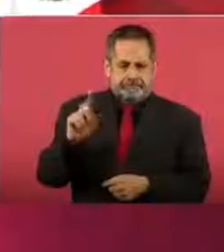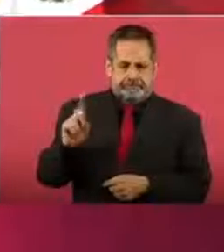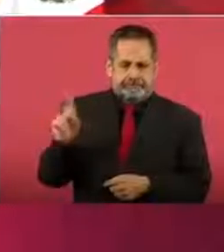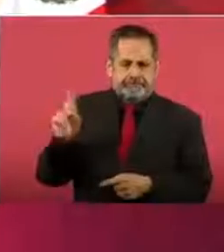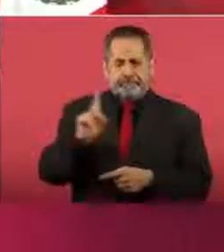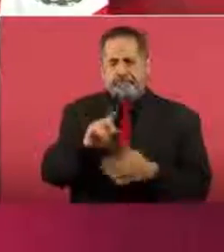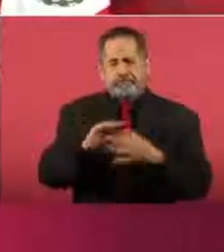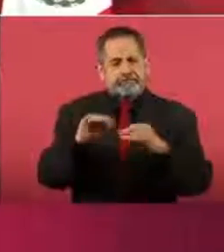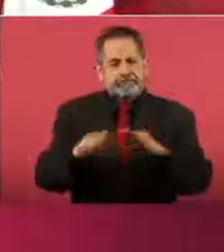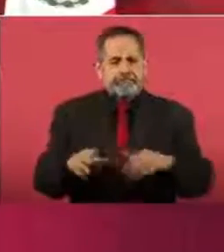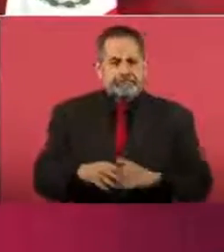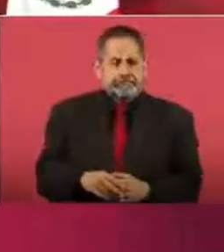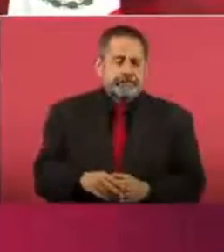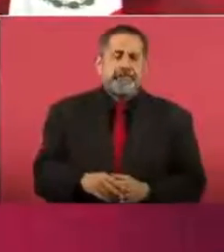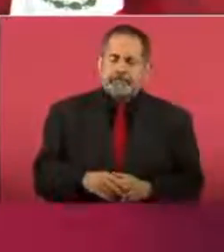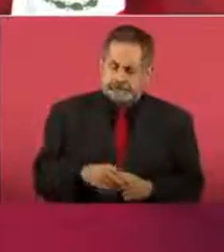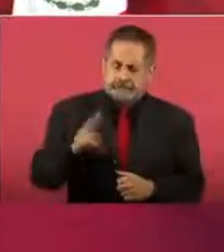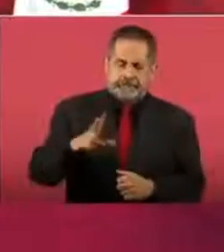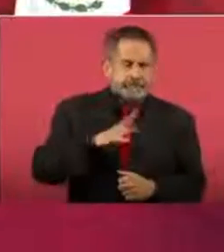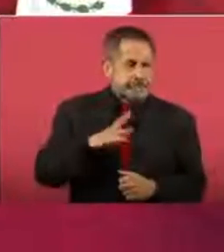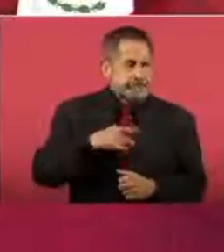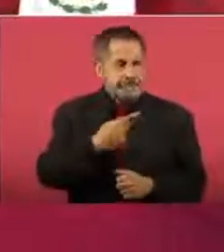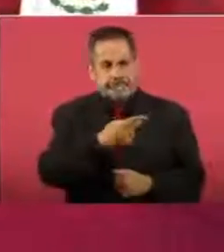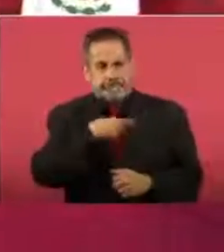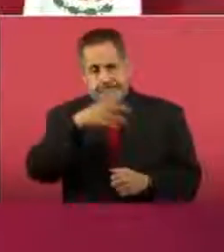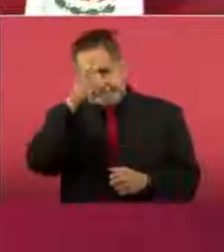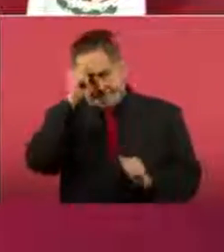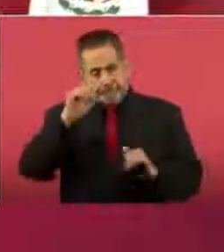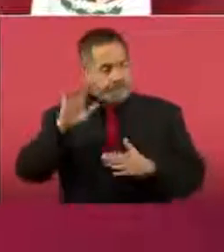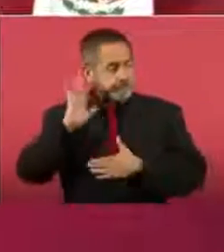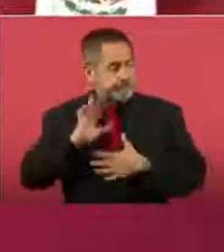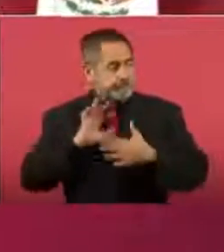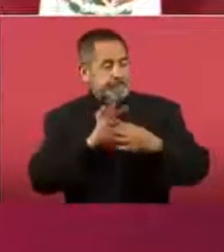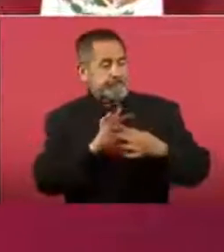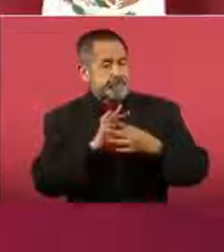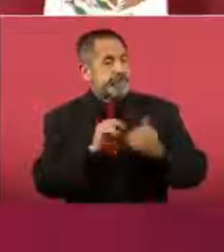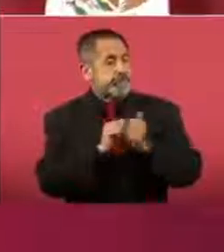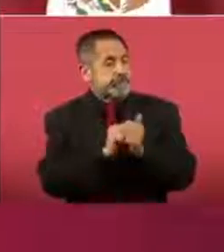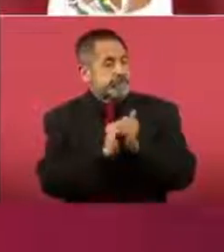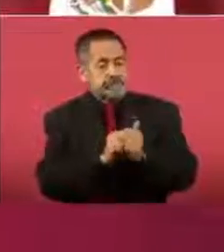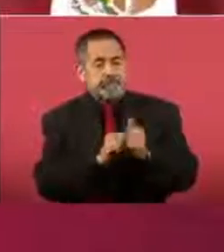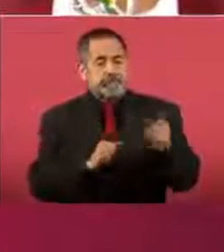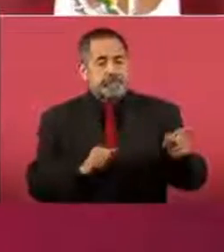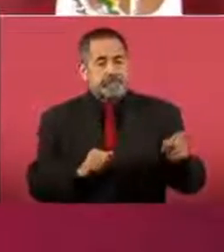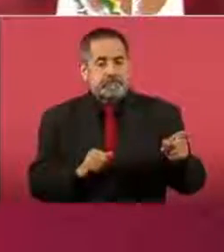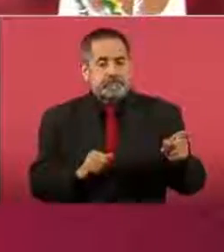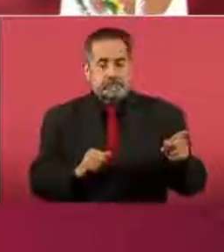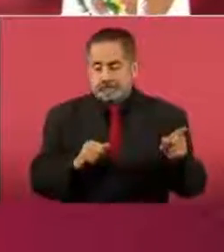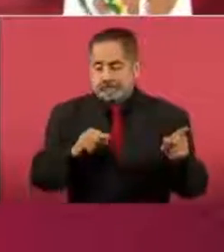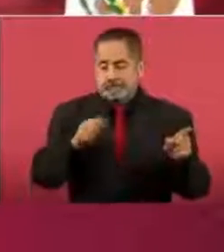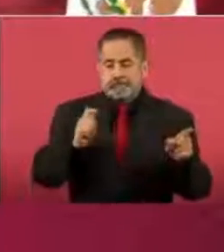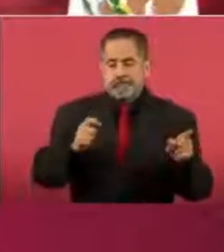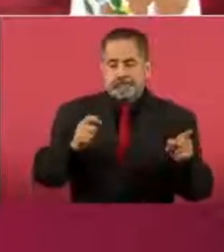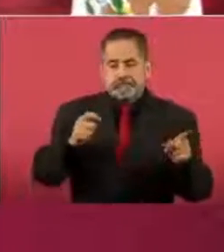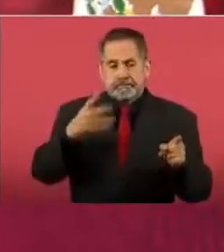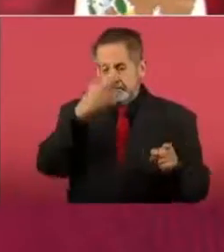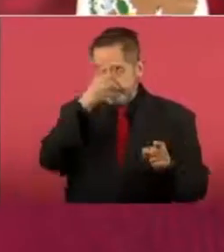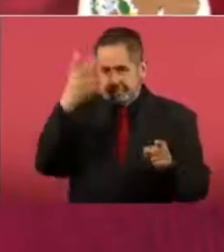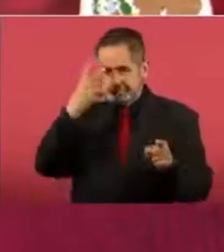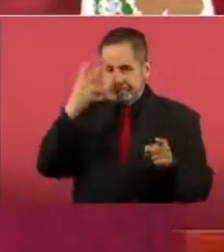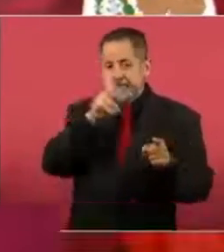sí hay el compromiso de aumento de las visas de